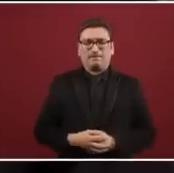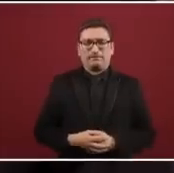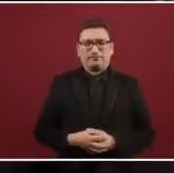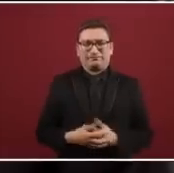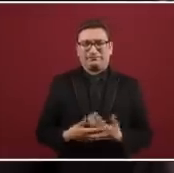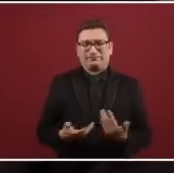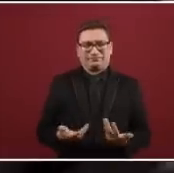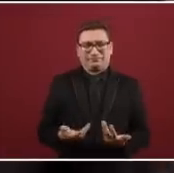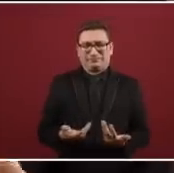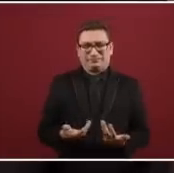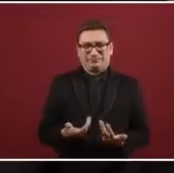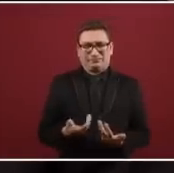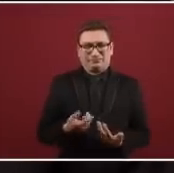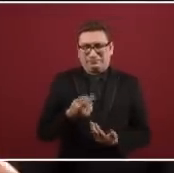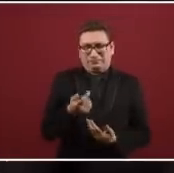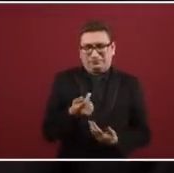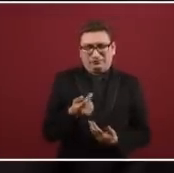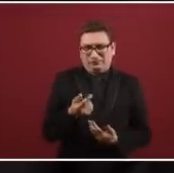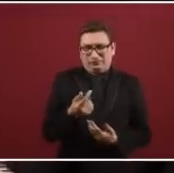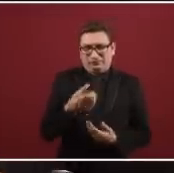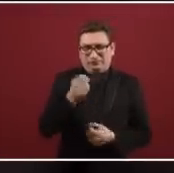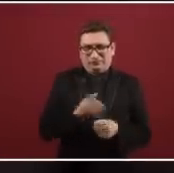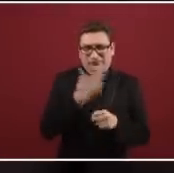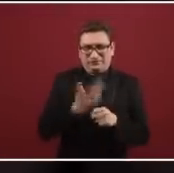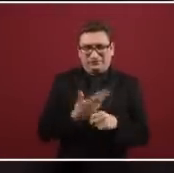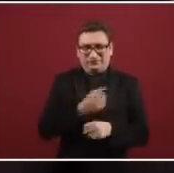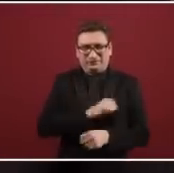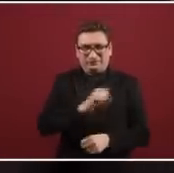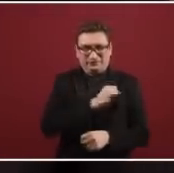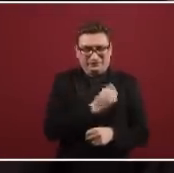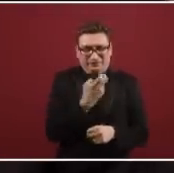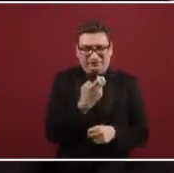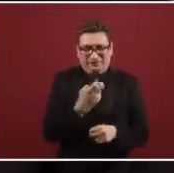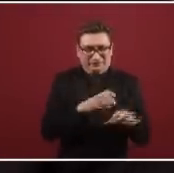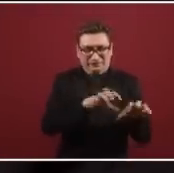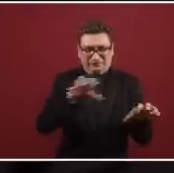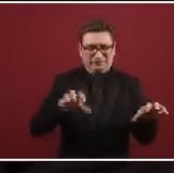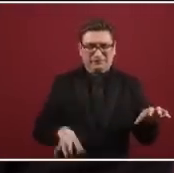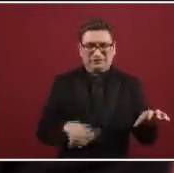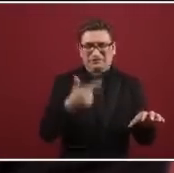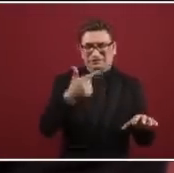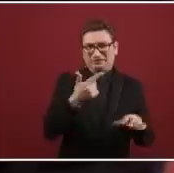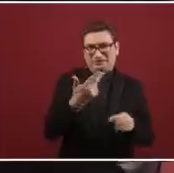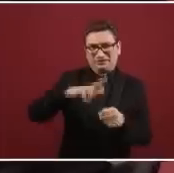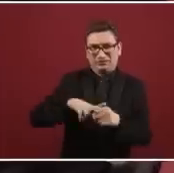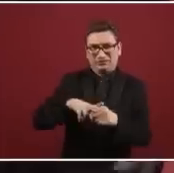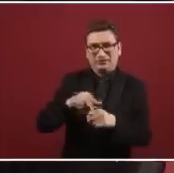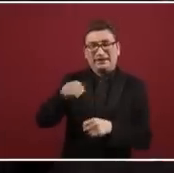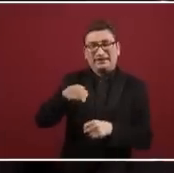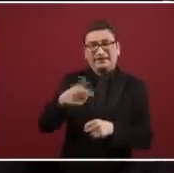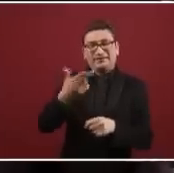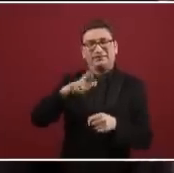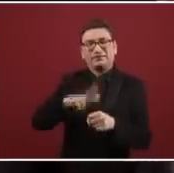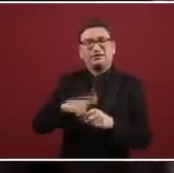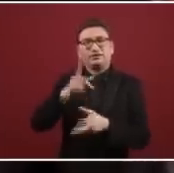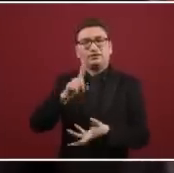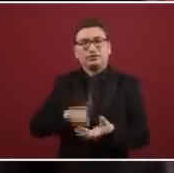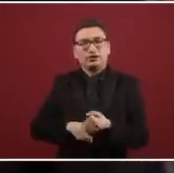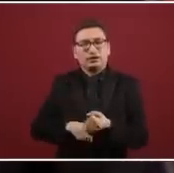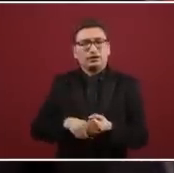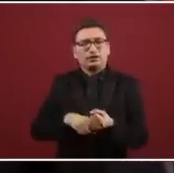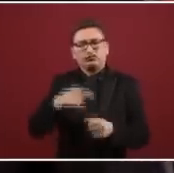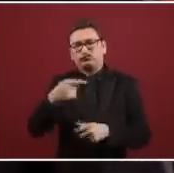Eso es lo que opera la Secretaría de Salud. 7 hospitales, y la mayoría de esos hospitales